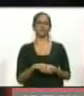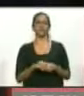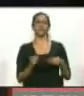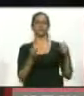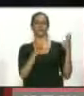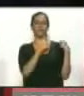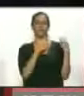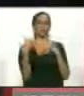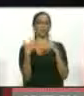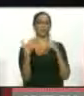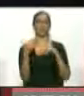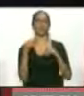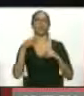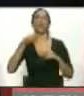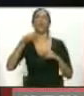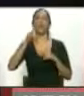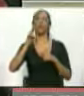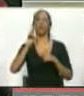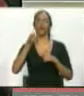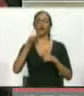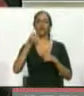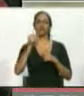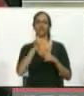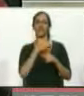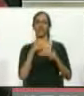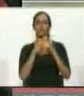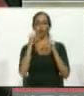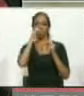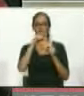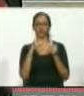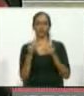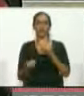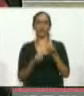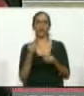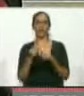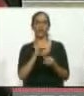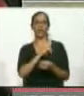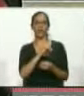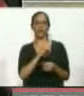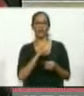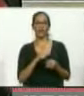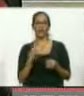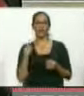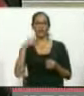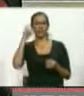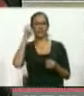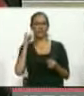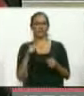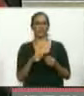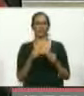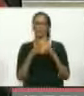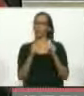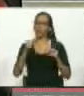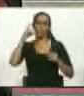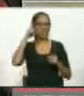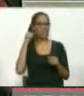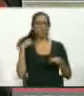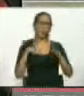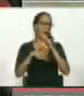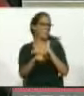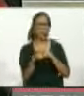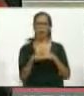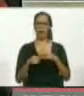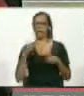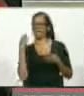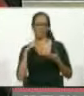quería que jugás quería que todo el año fuera así como como fue en los primeros días todos los días vamos vamos para